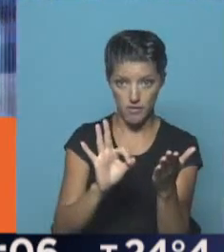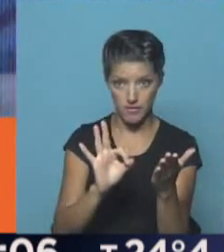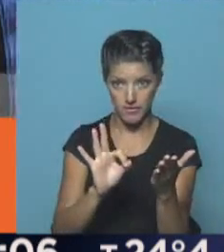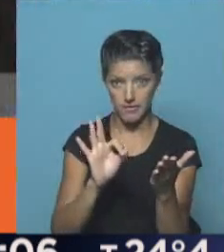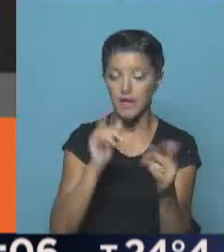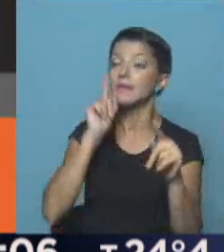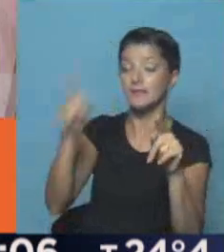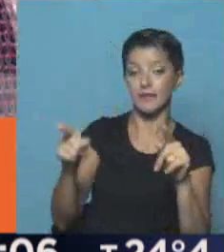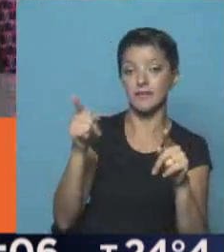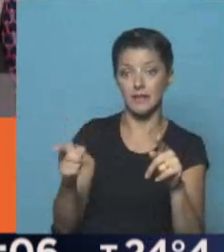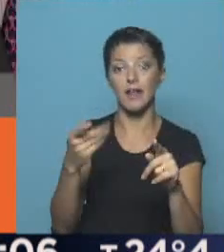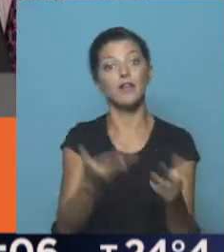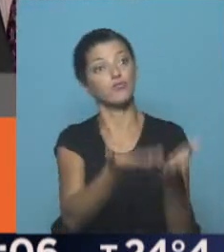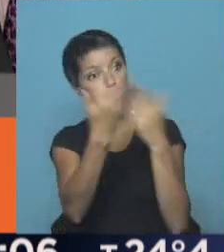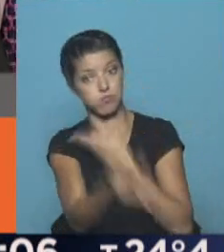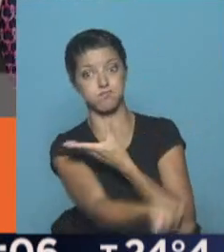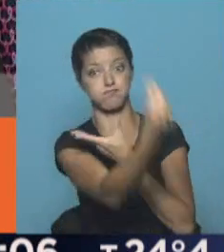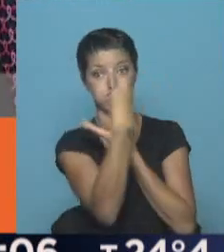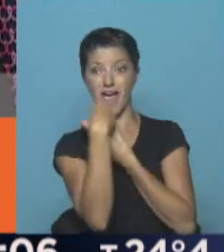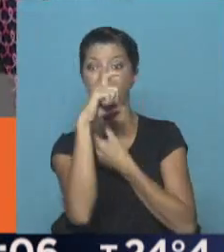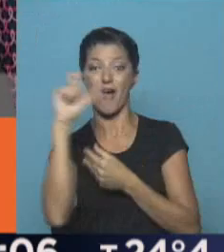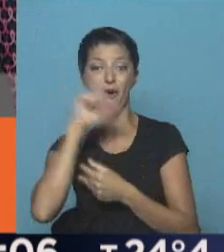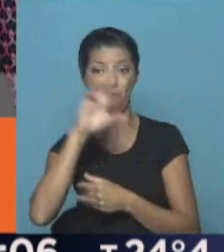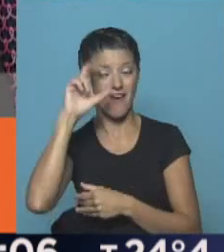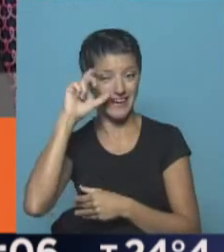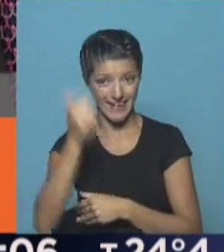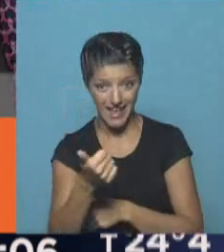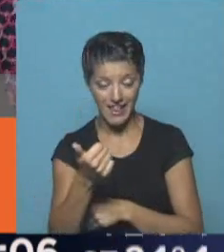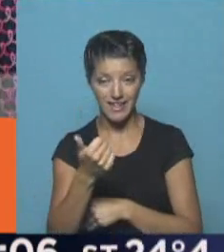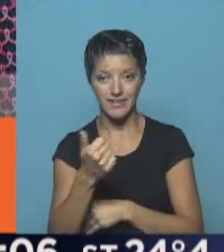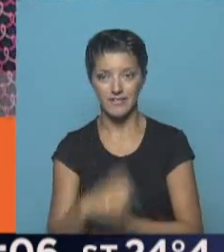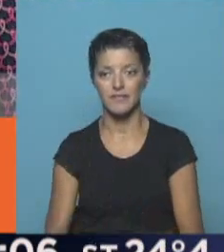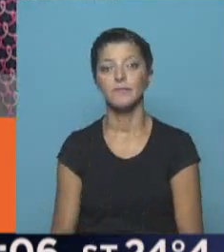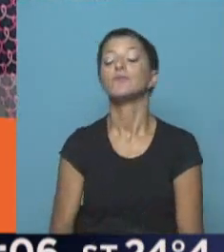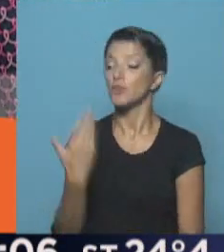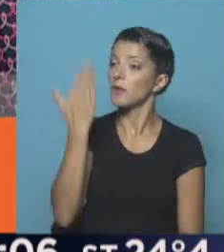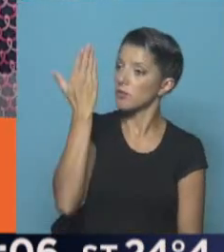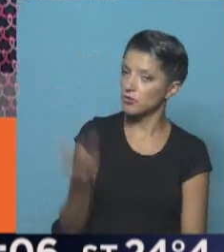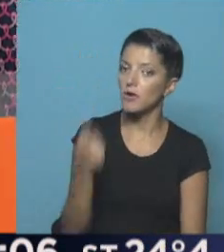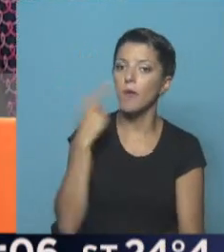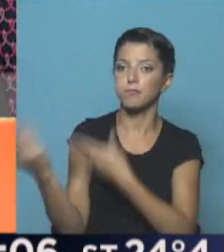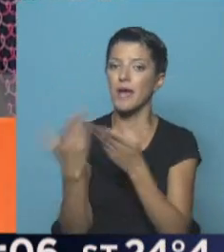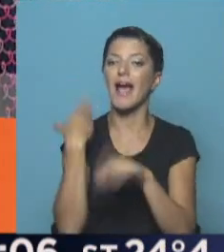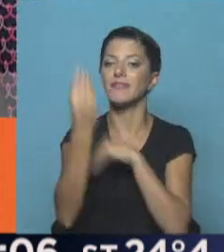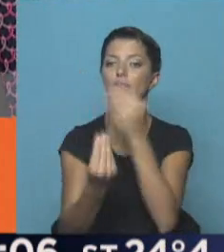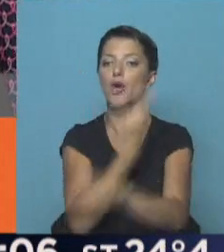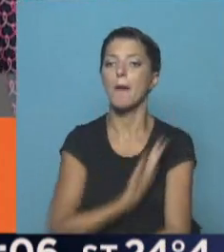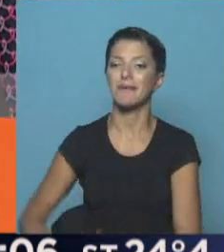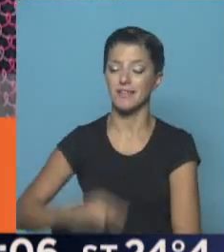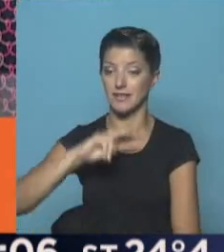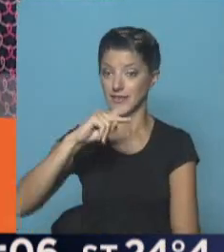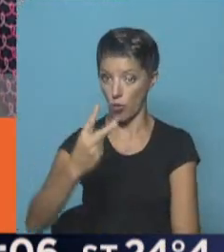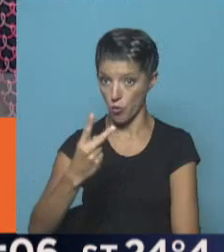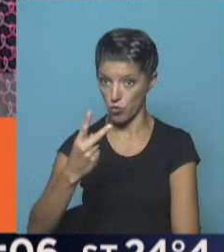Moreno quien lo suma a Correa. Lo suma a Correa y Correa tiene la gentileza de nombrarlo candidato a vicepresidente en